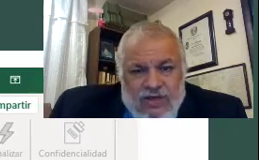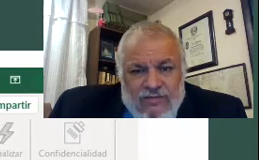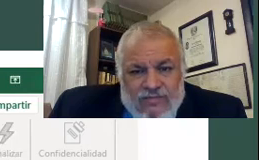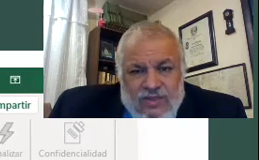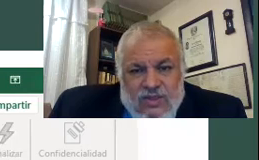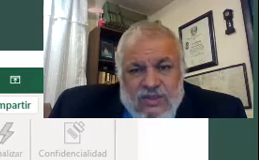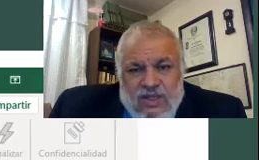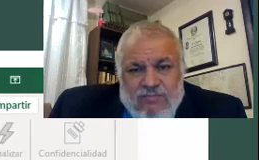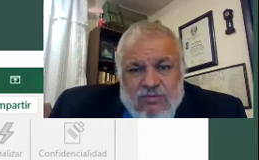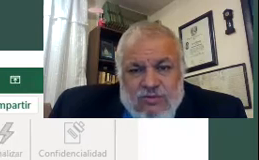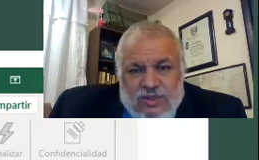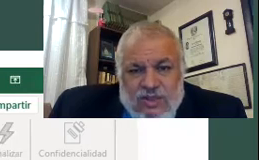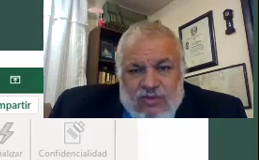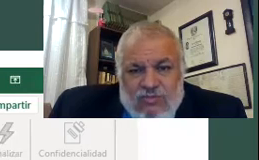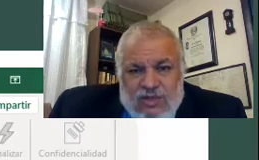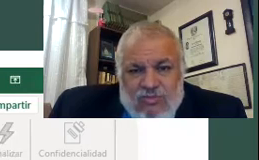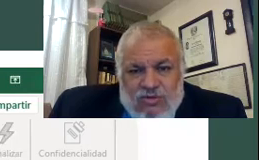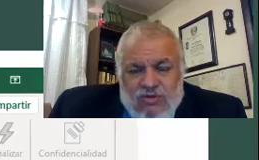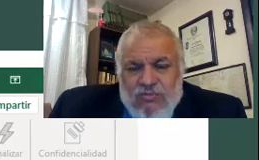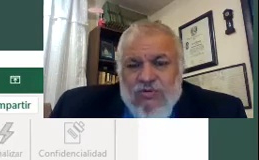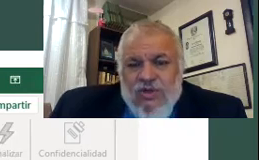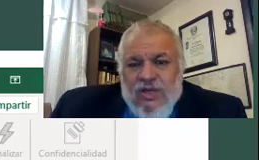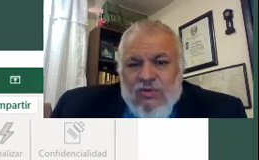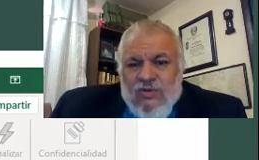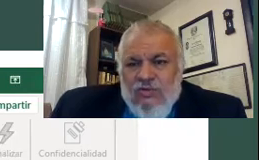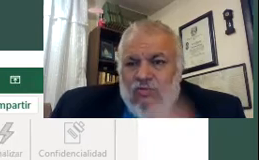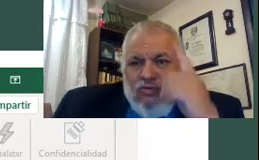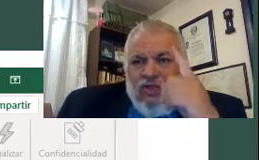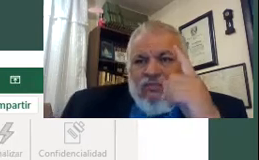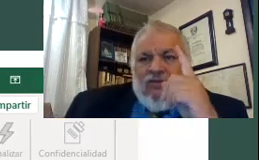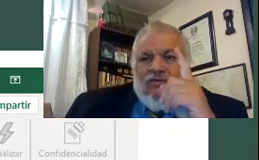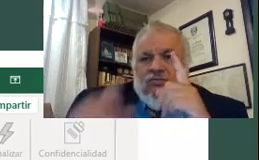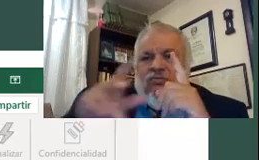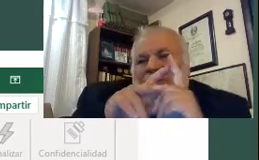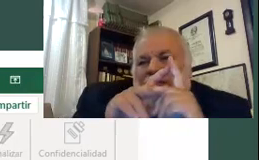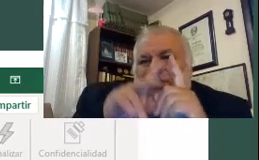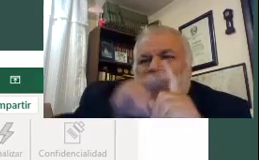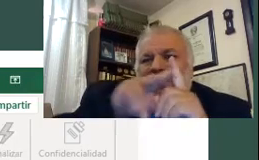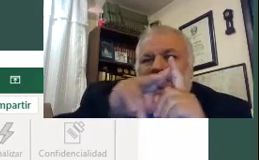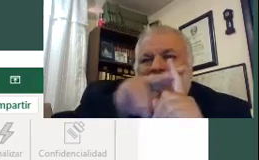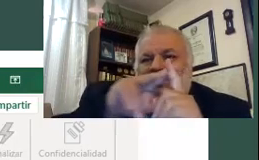el café tiene 0.69 mínimo y 1.44. Uno está en medio.